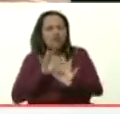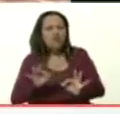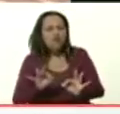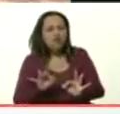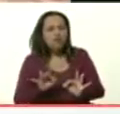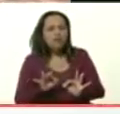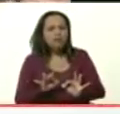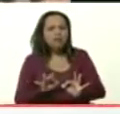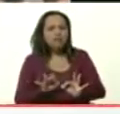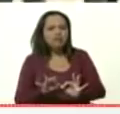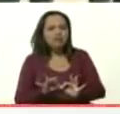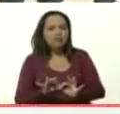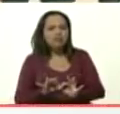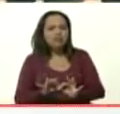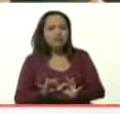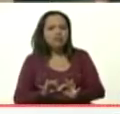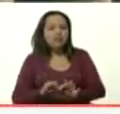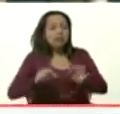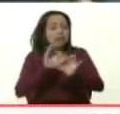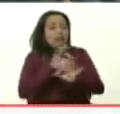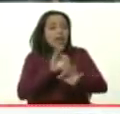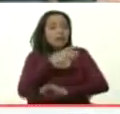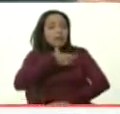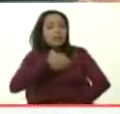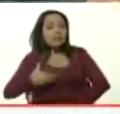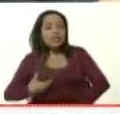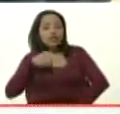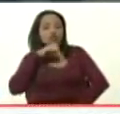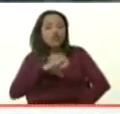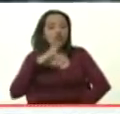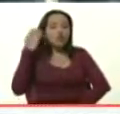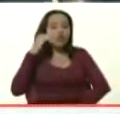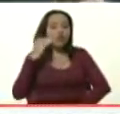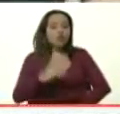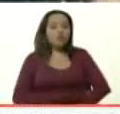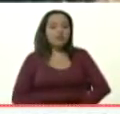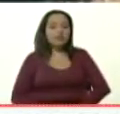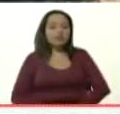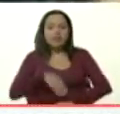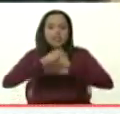a un punto que ningún presidente en la historia de Colombia lo había llevado.